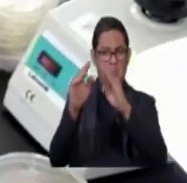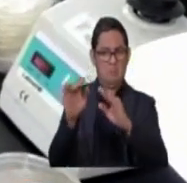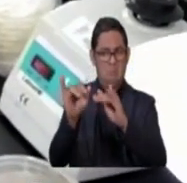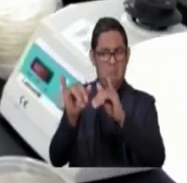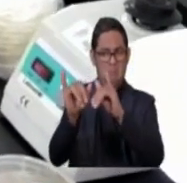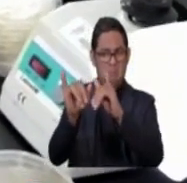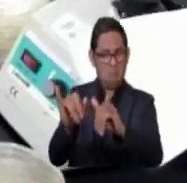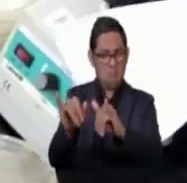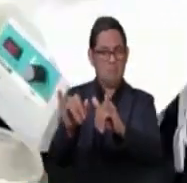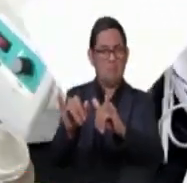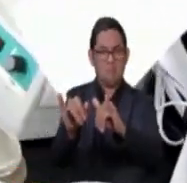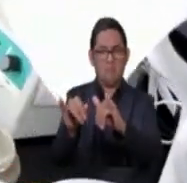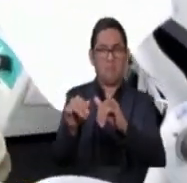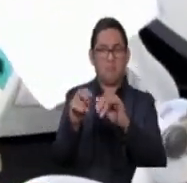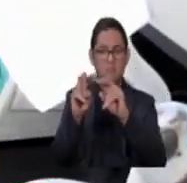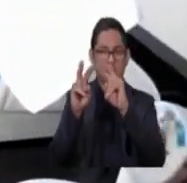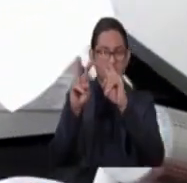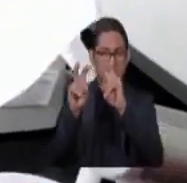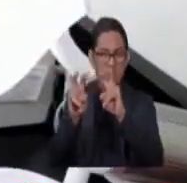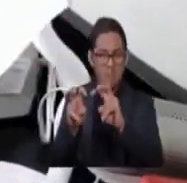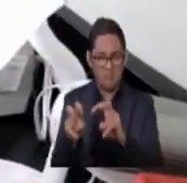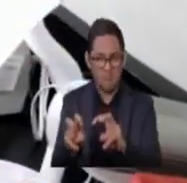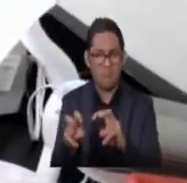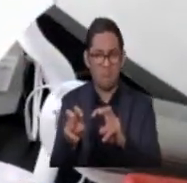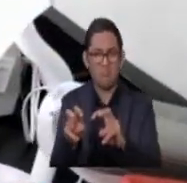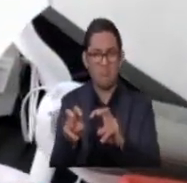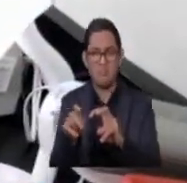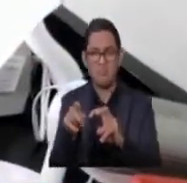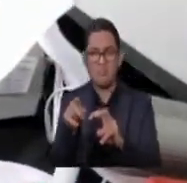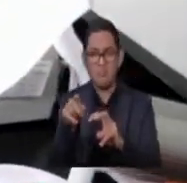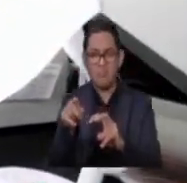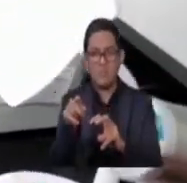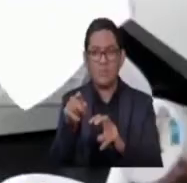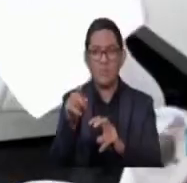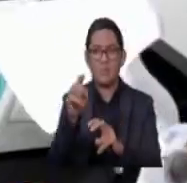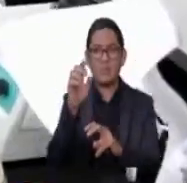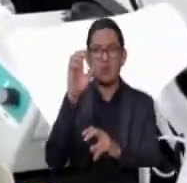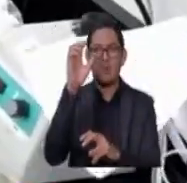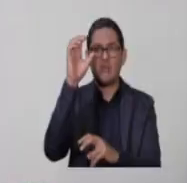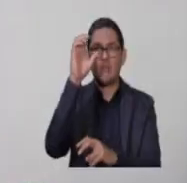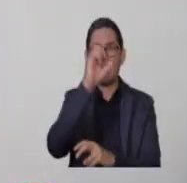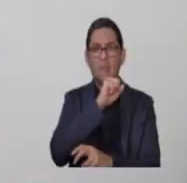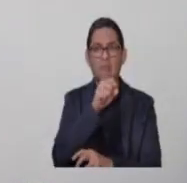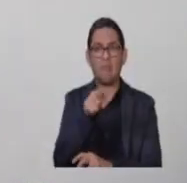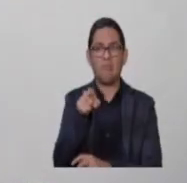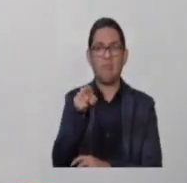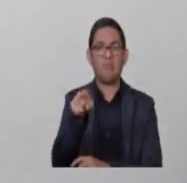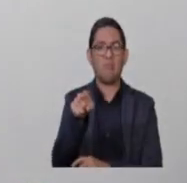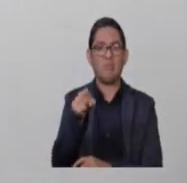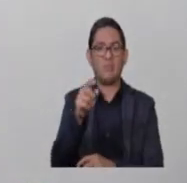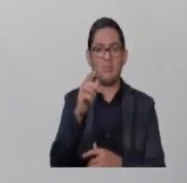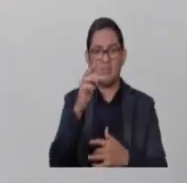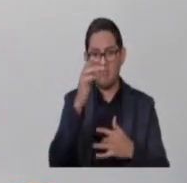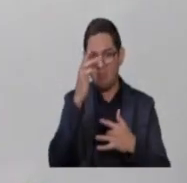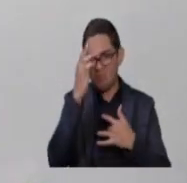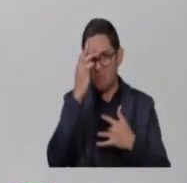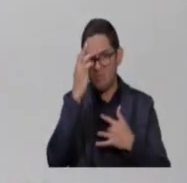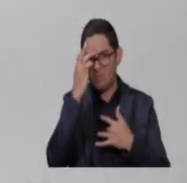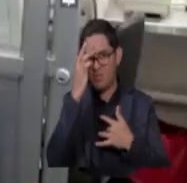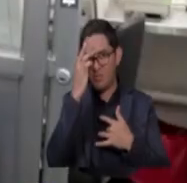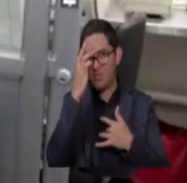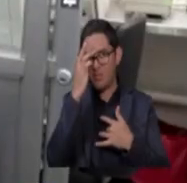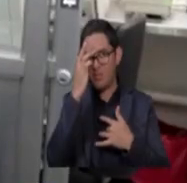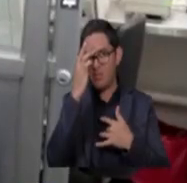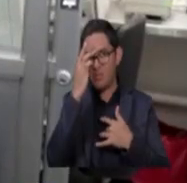13 90 del 21 de diciembre del 2020 se logró detectar en el